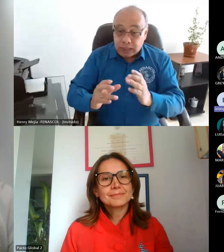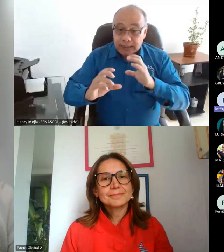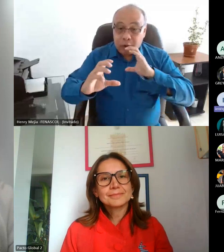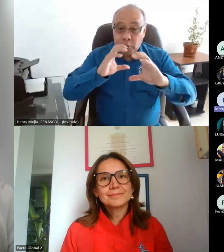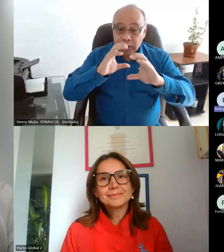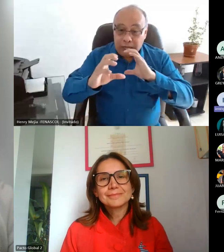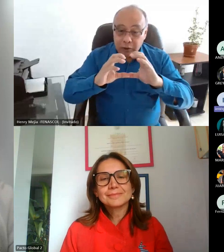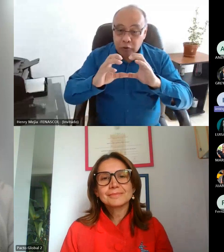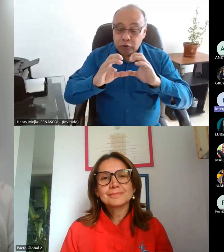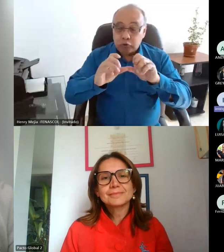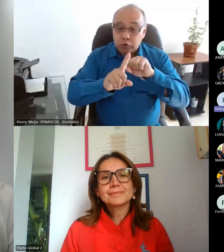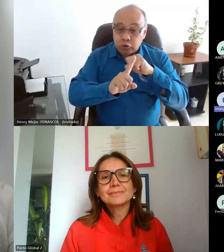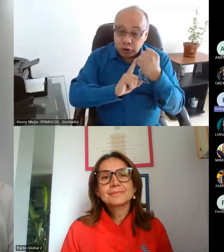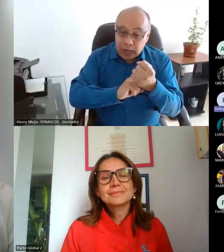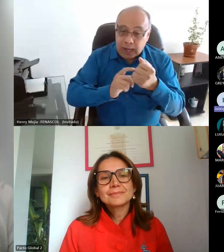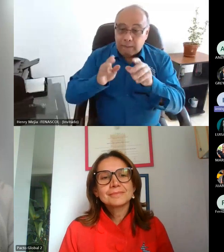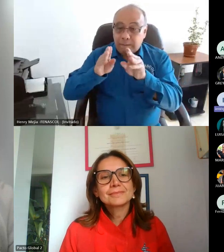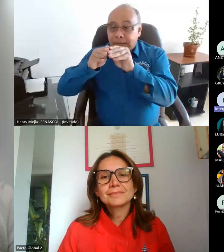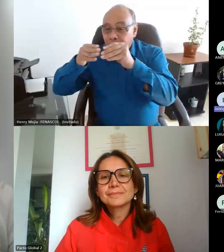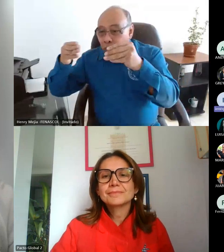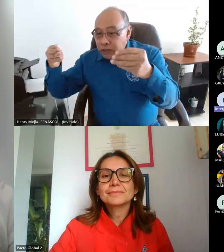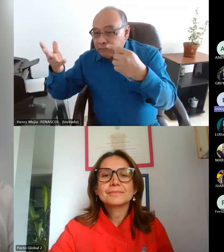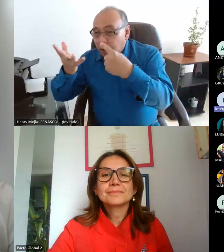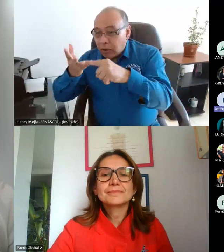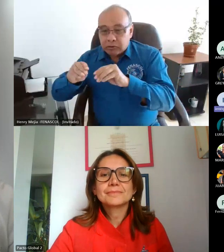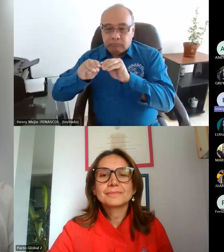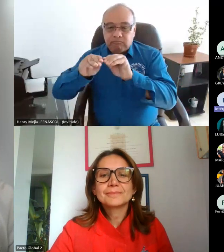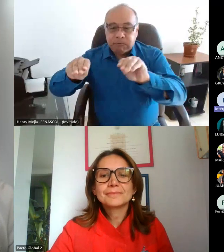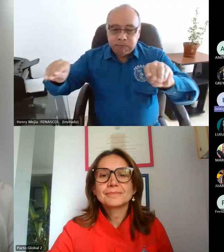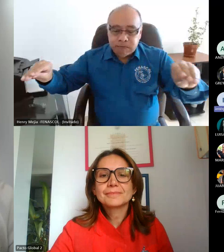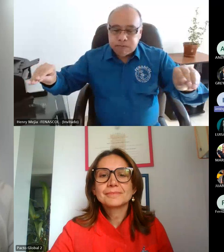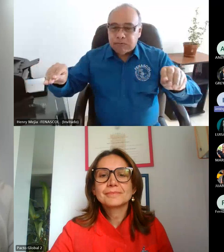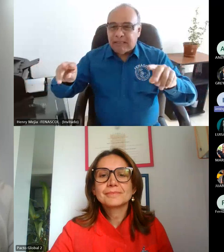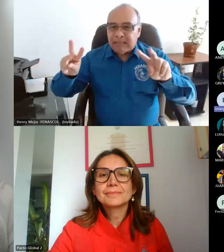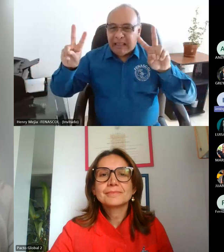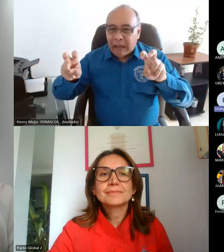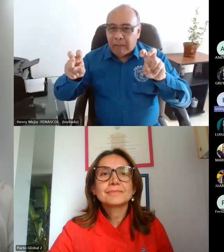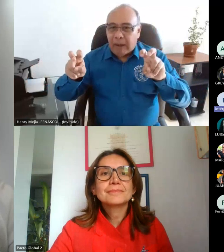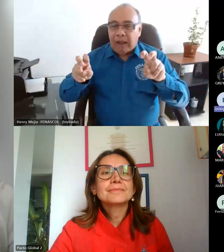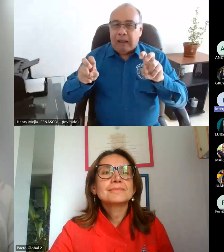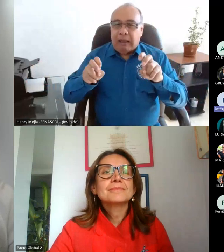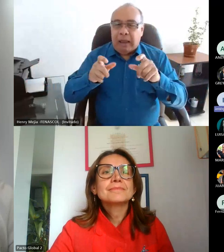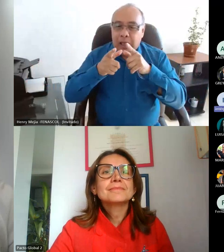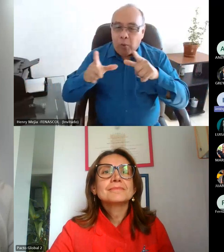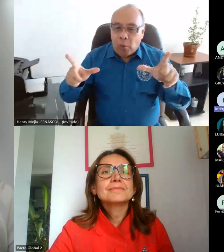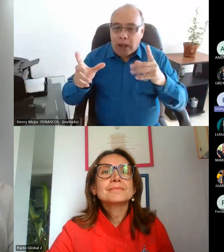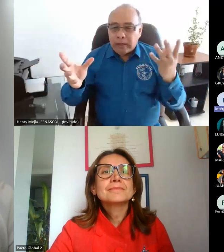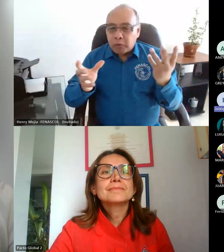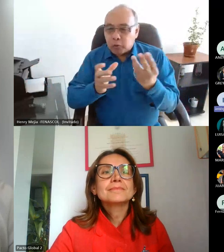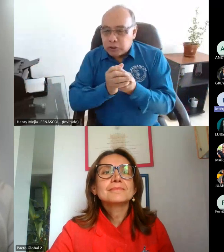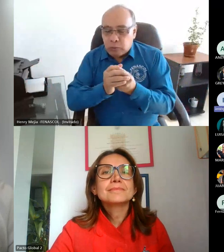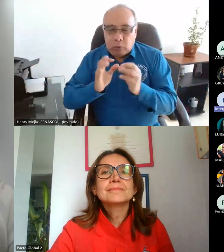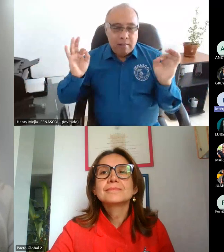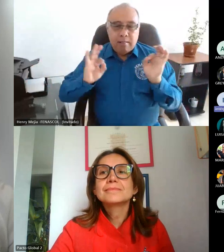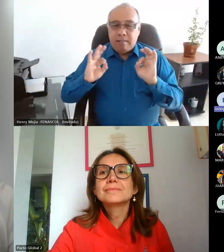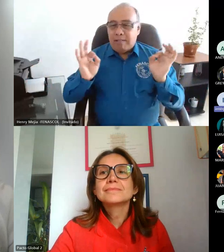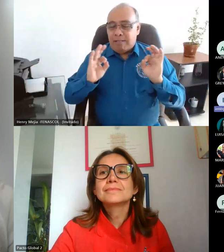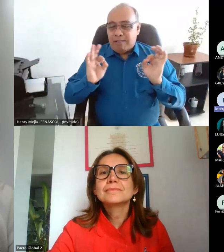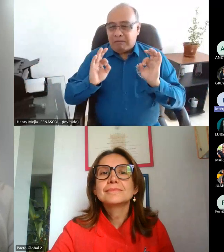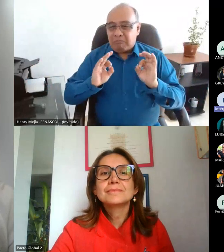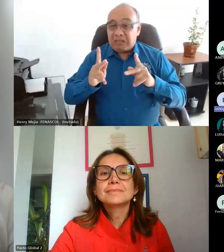universidades eh Por ejemplo en donde hay estudiantes de comunicación social y periodismo